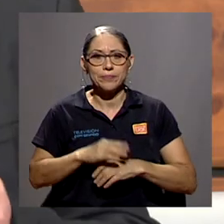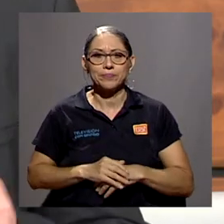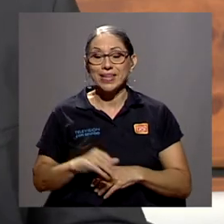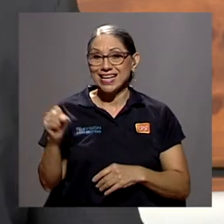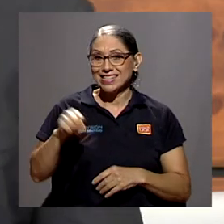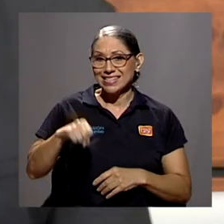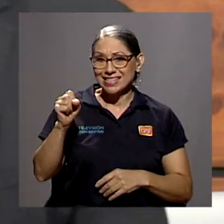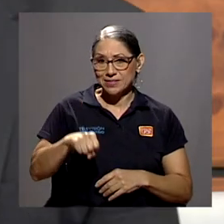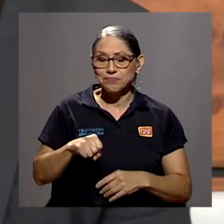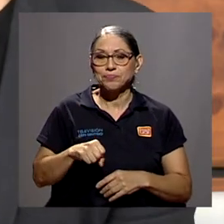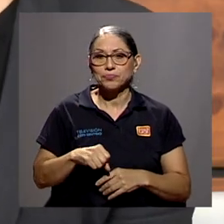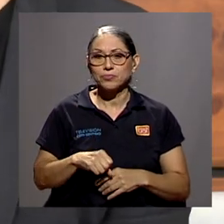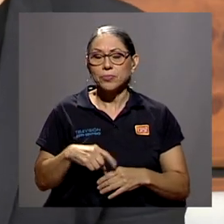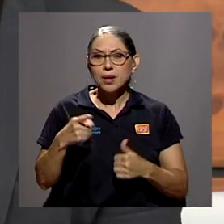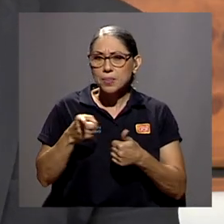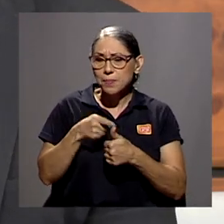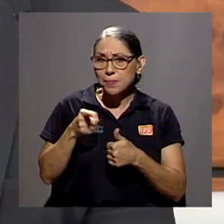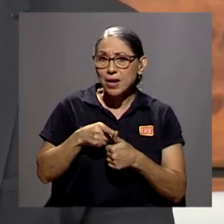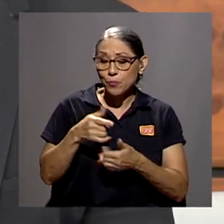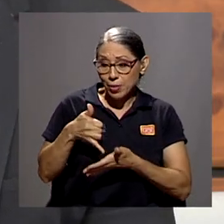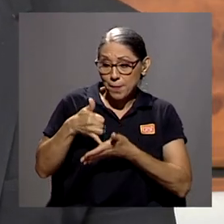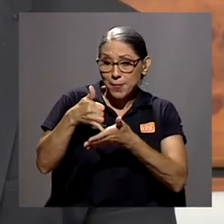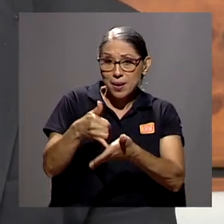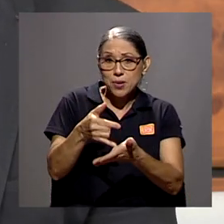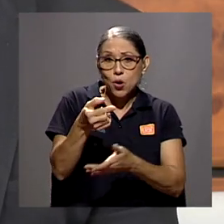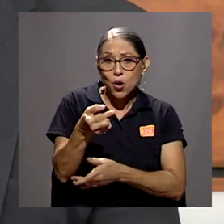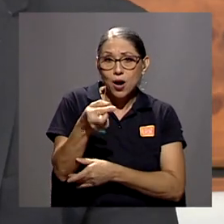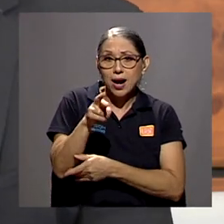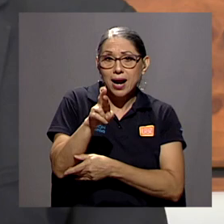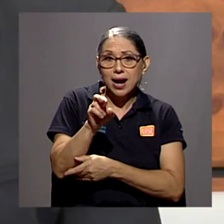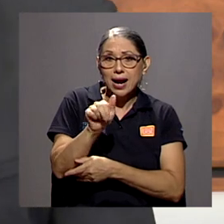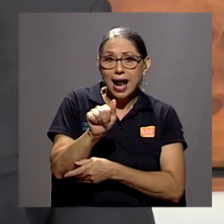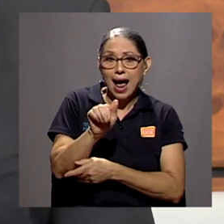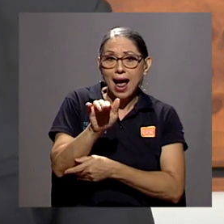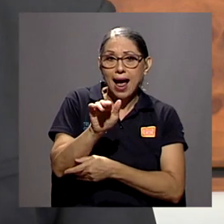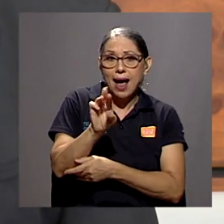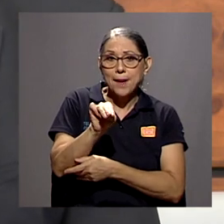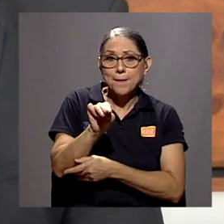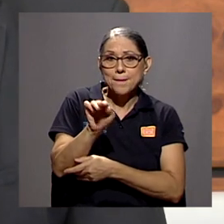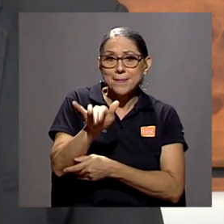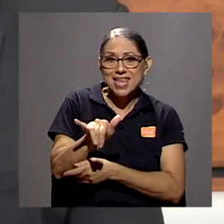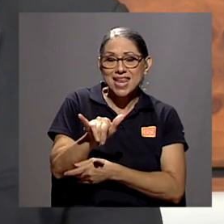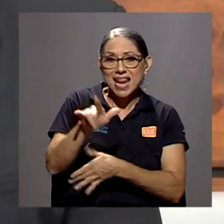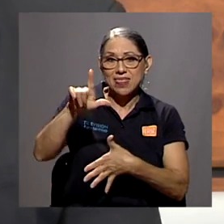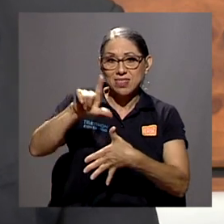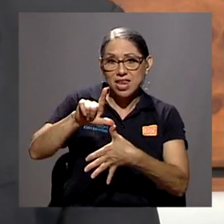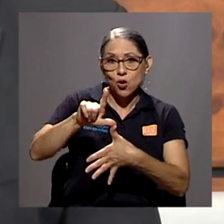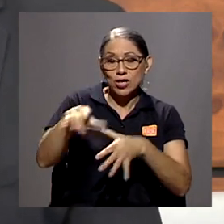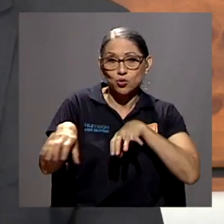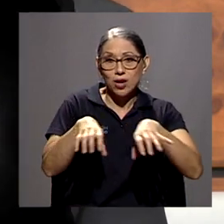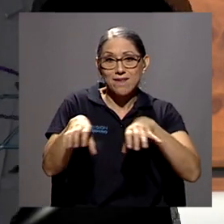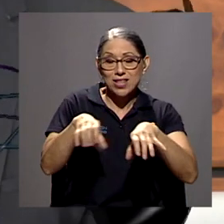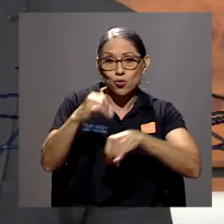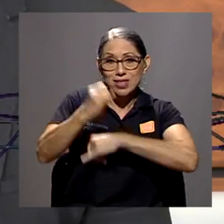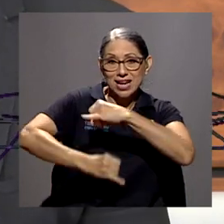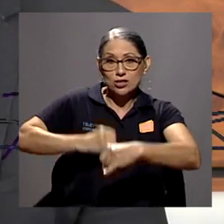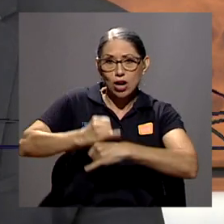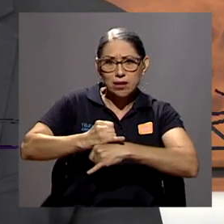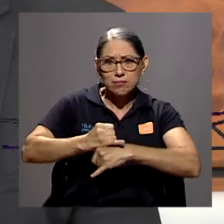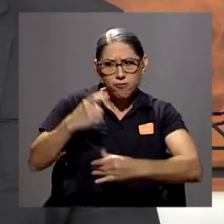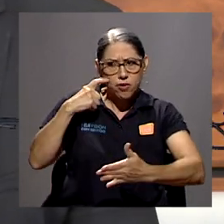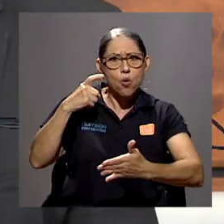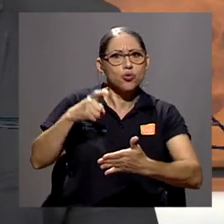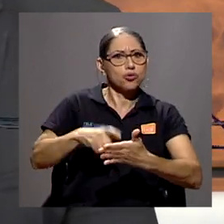bueno en primer lugar los grammy latinos es un evento internacional que tiene reconocimiento en toda parte